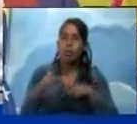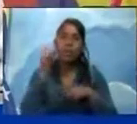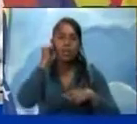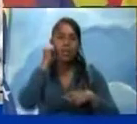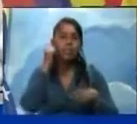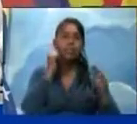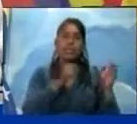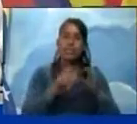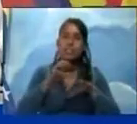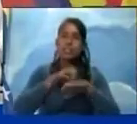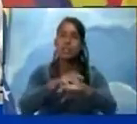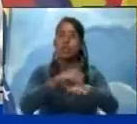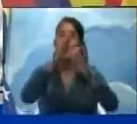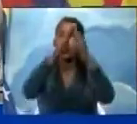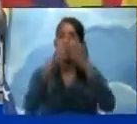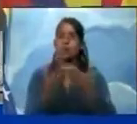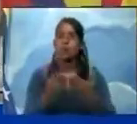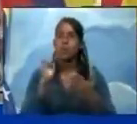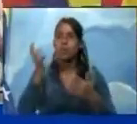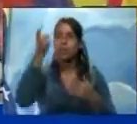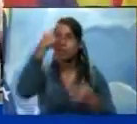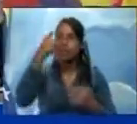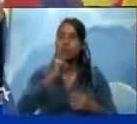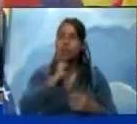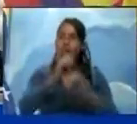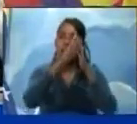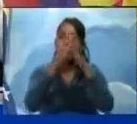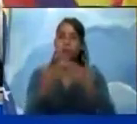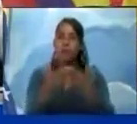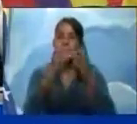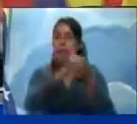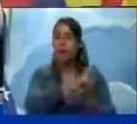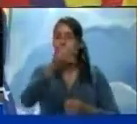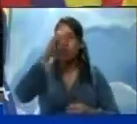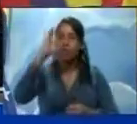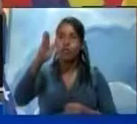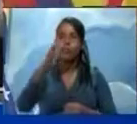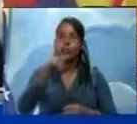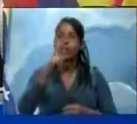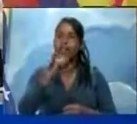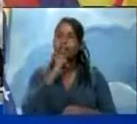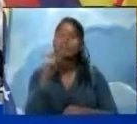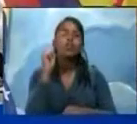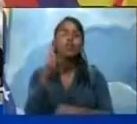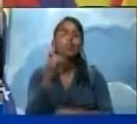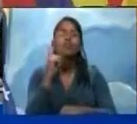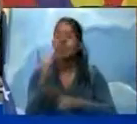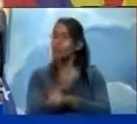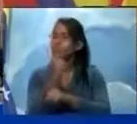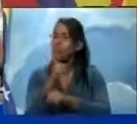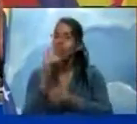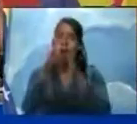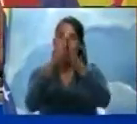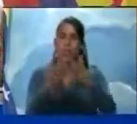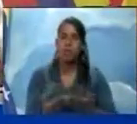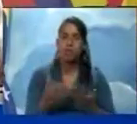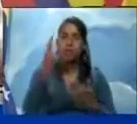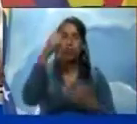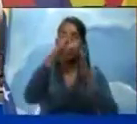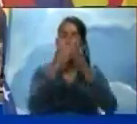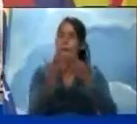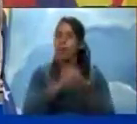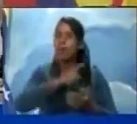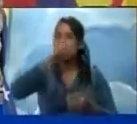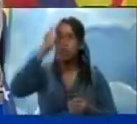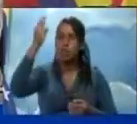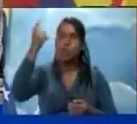le llevan una Biblia al presidente, y es la Biblia, la palabra de Dios. Esa es una sola Biblia, una sola palabra